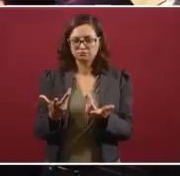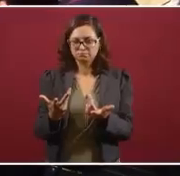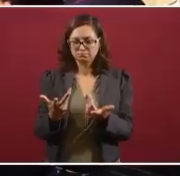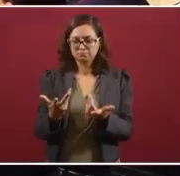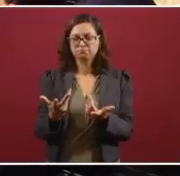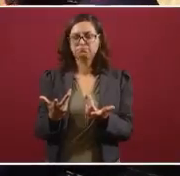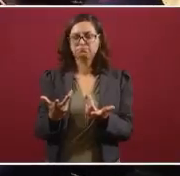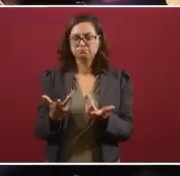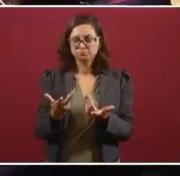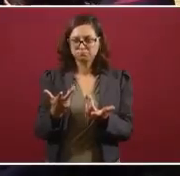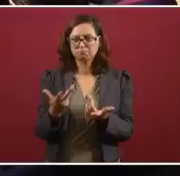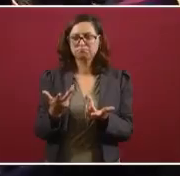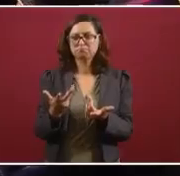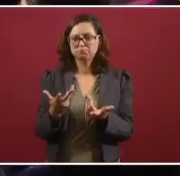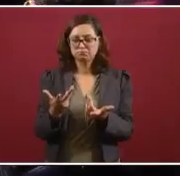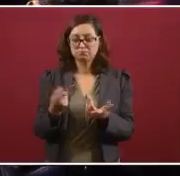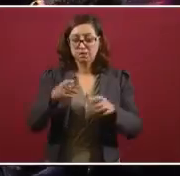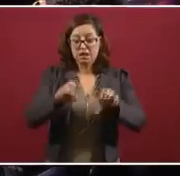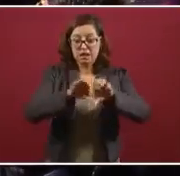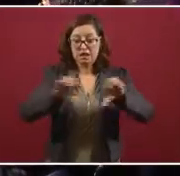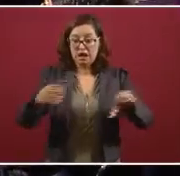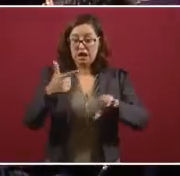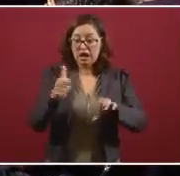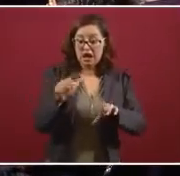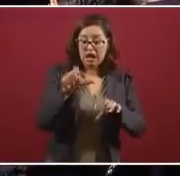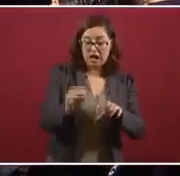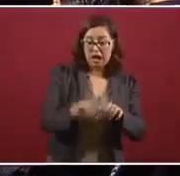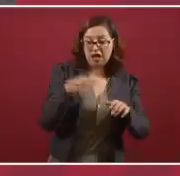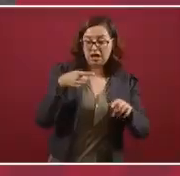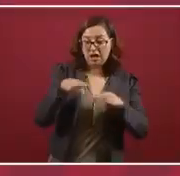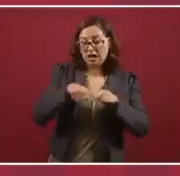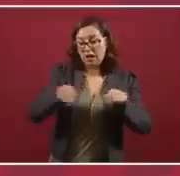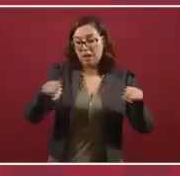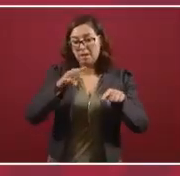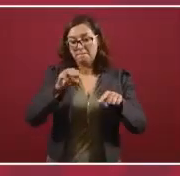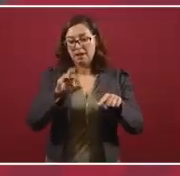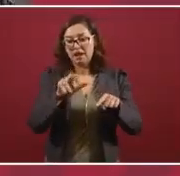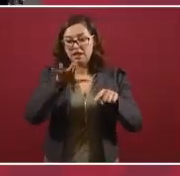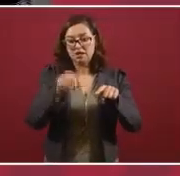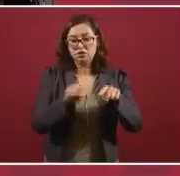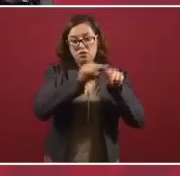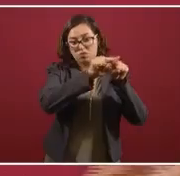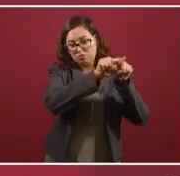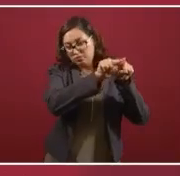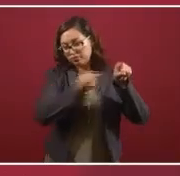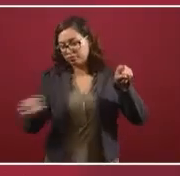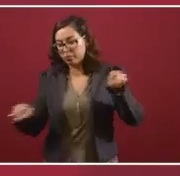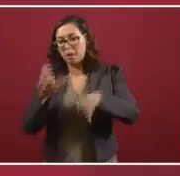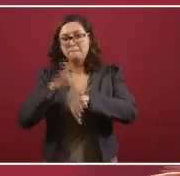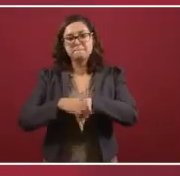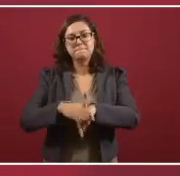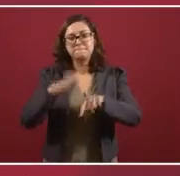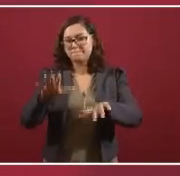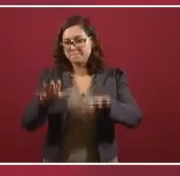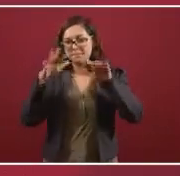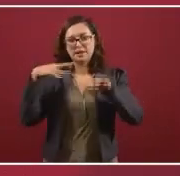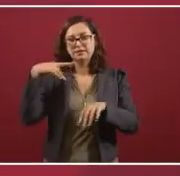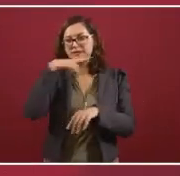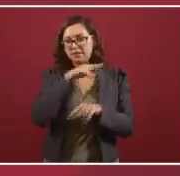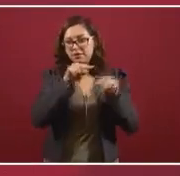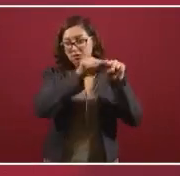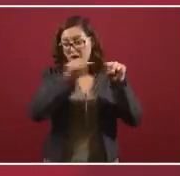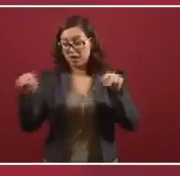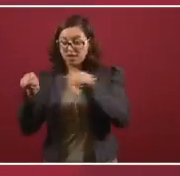la conducción del gas a partir del ducto marino para llegarlo lo más rápidamente al centro de la